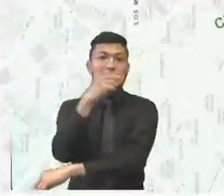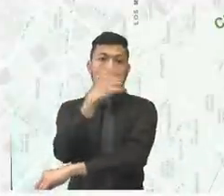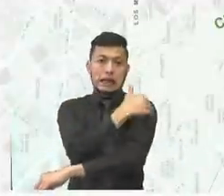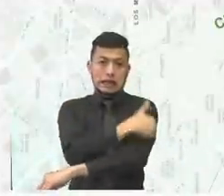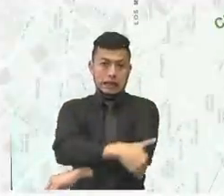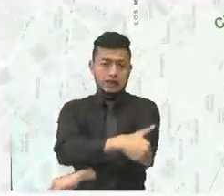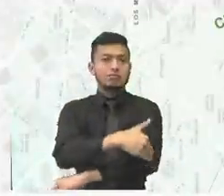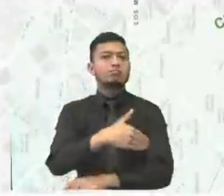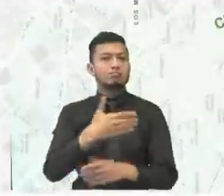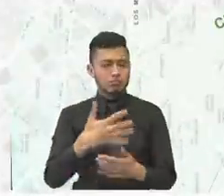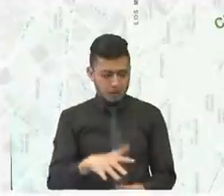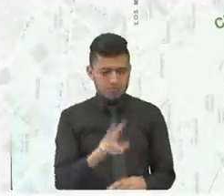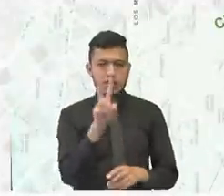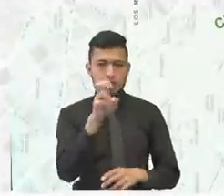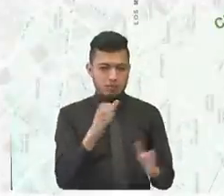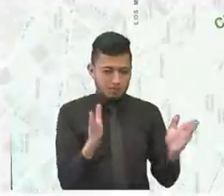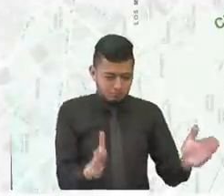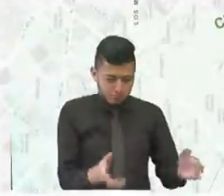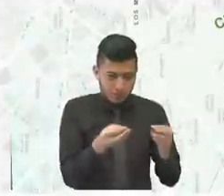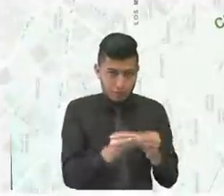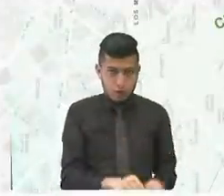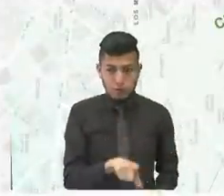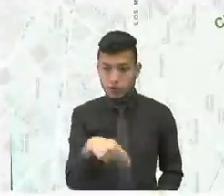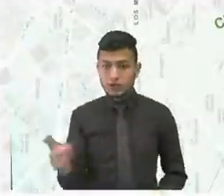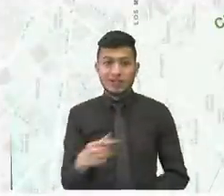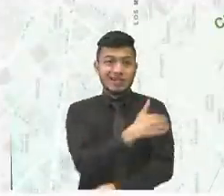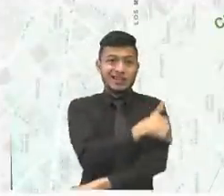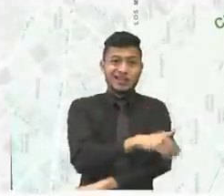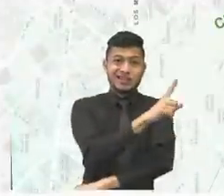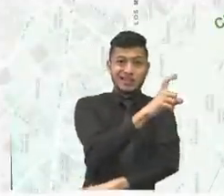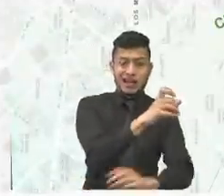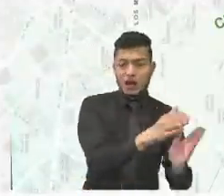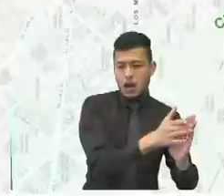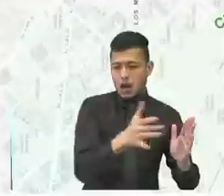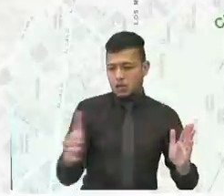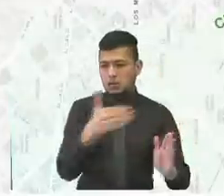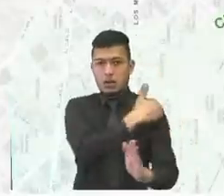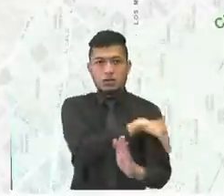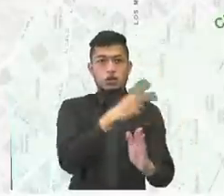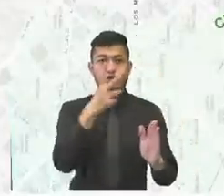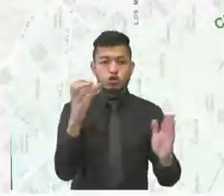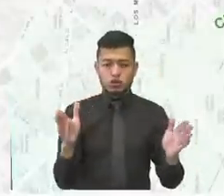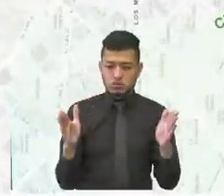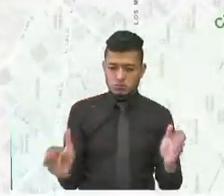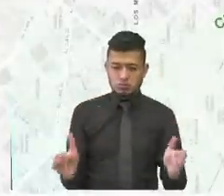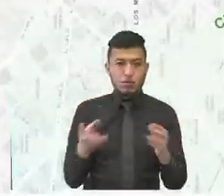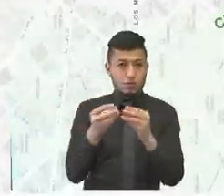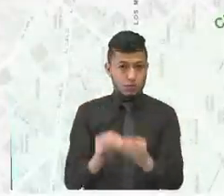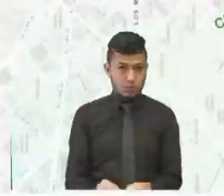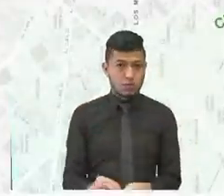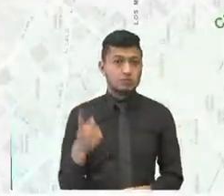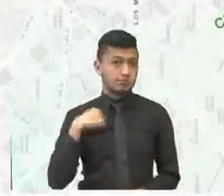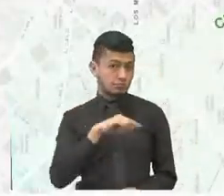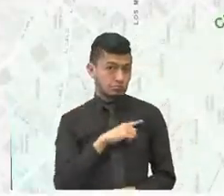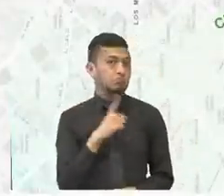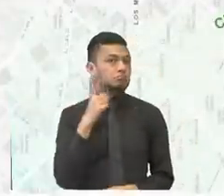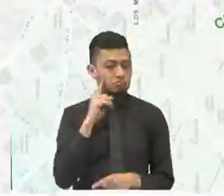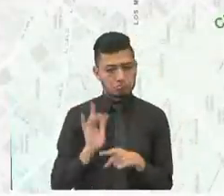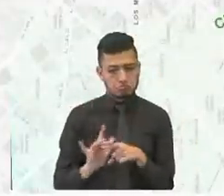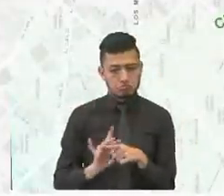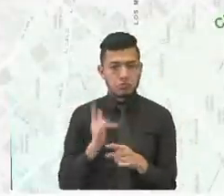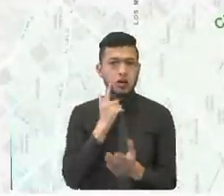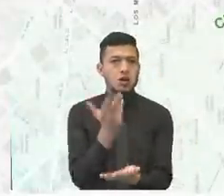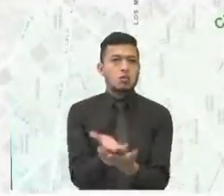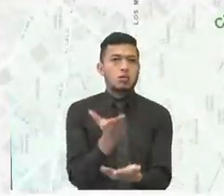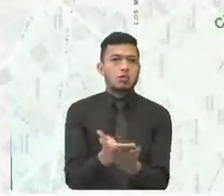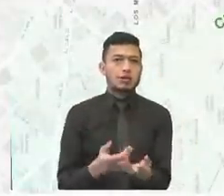séptima. Y hay otra séptima de la 100 a la 200. Entonces, para efectos prácticos, de aquí en adelante les vamos a proponer tres